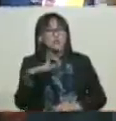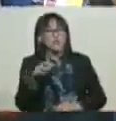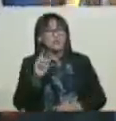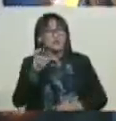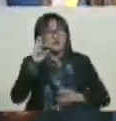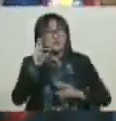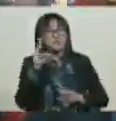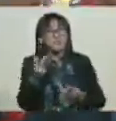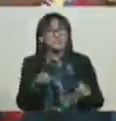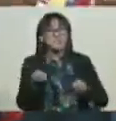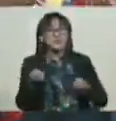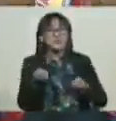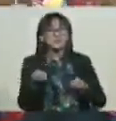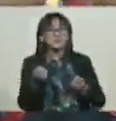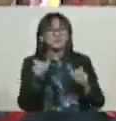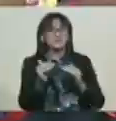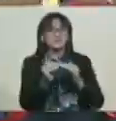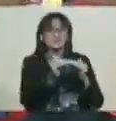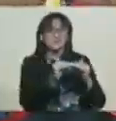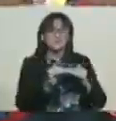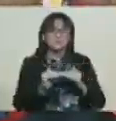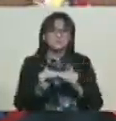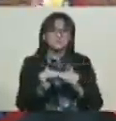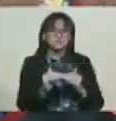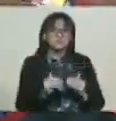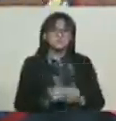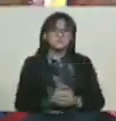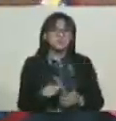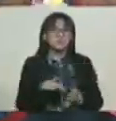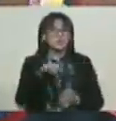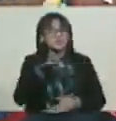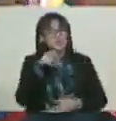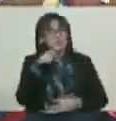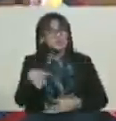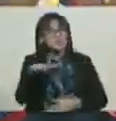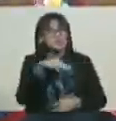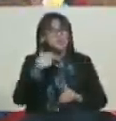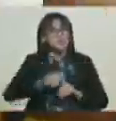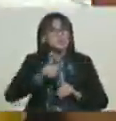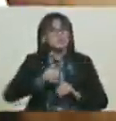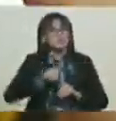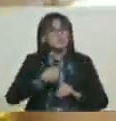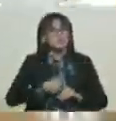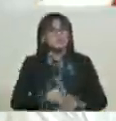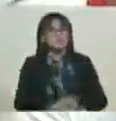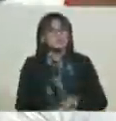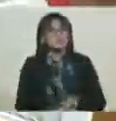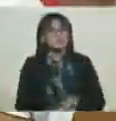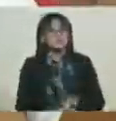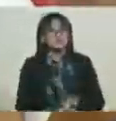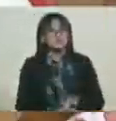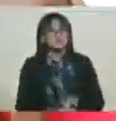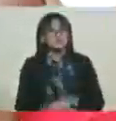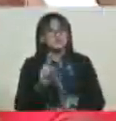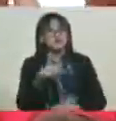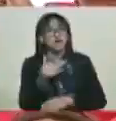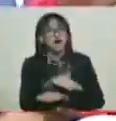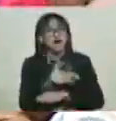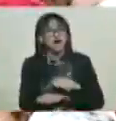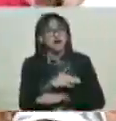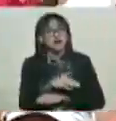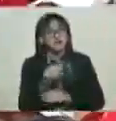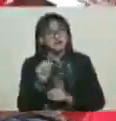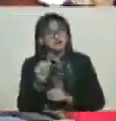los precios regulados donde está el pueblo en la lucha hay que ir a la calle se hace